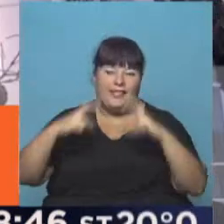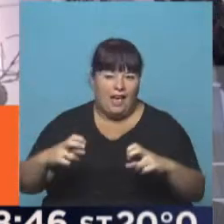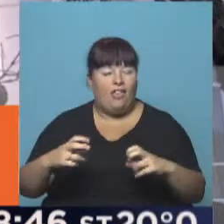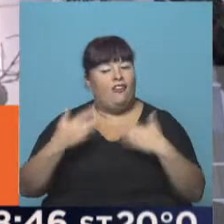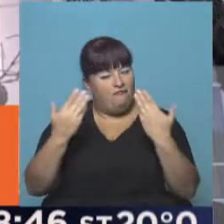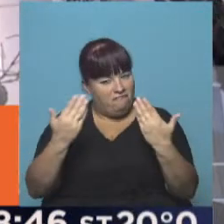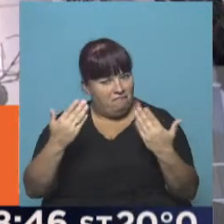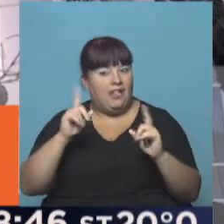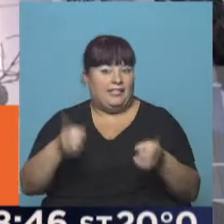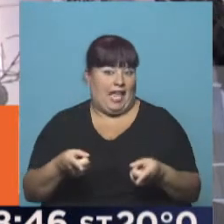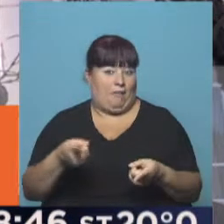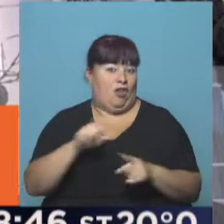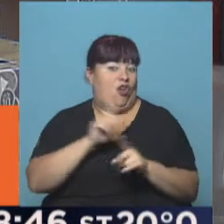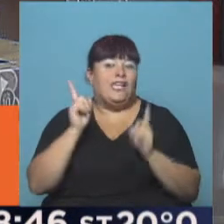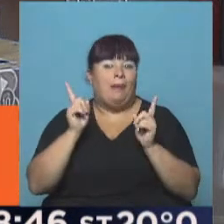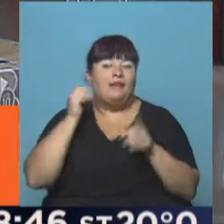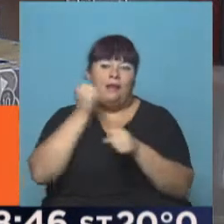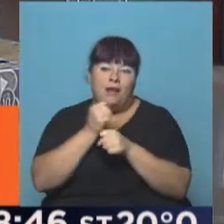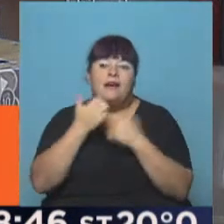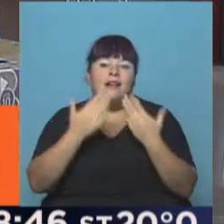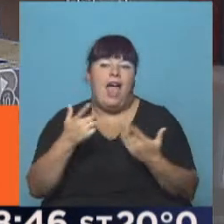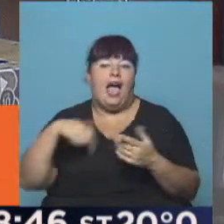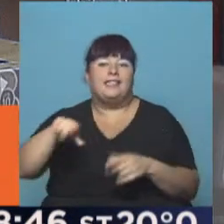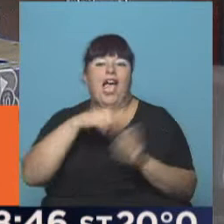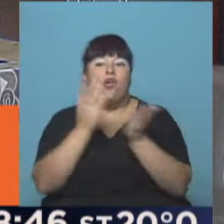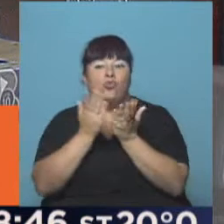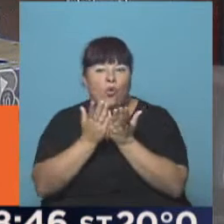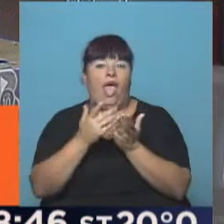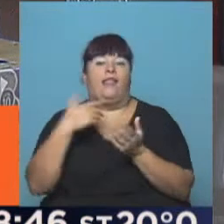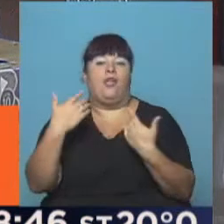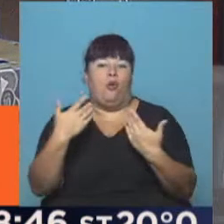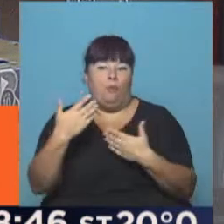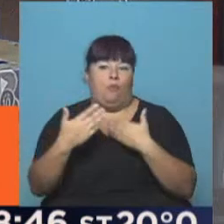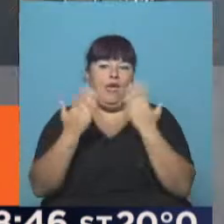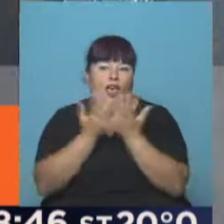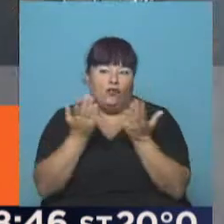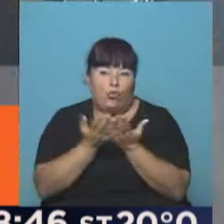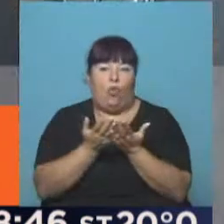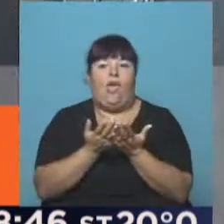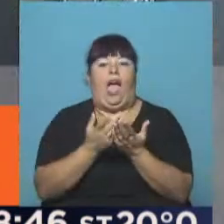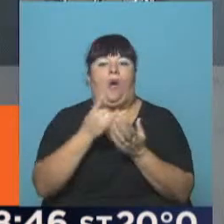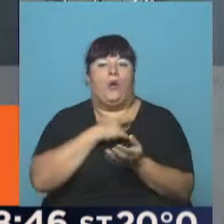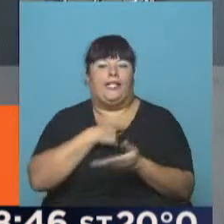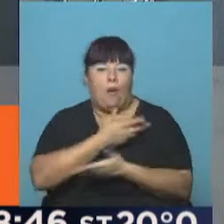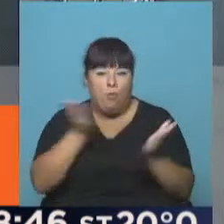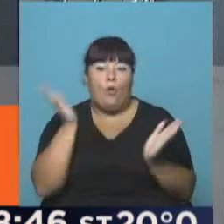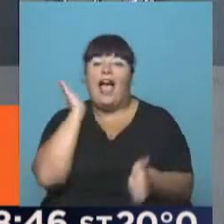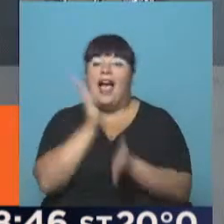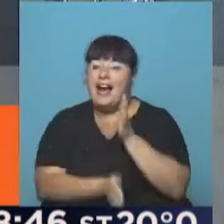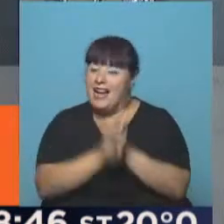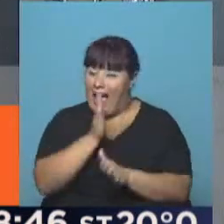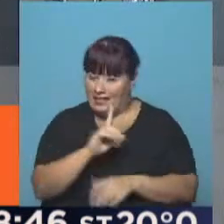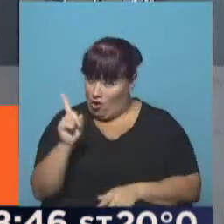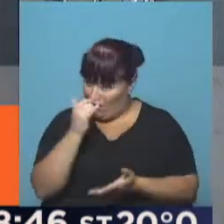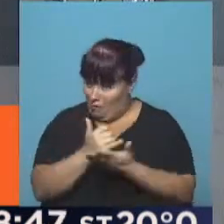investigadores y a nuestros no docentes, que hace posible que nuestros estudiantes tengan la posibilidad de estudiar en una universidad pública gratuita, que esto no